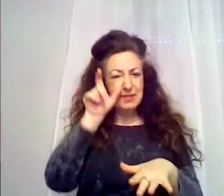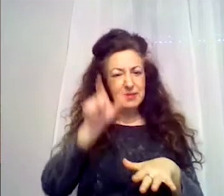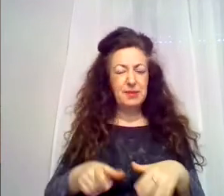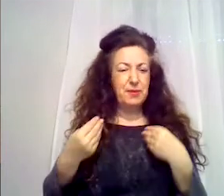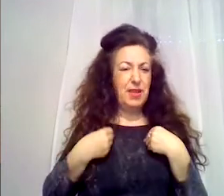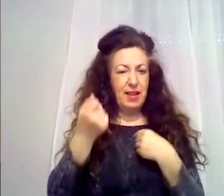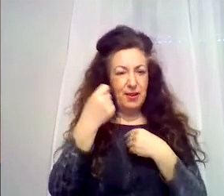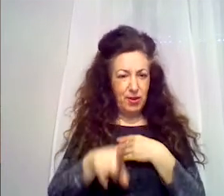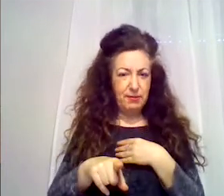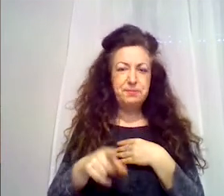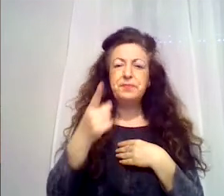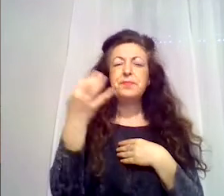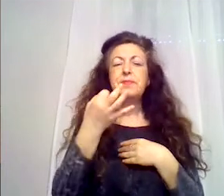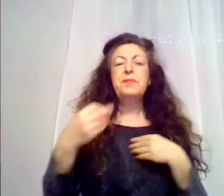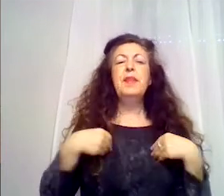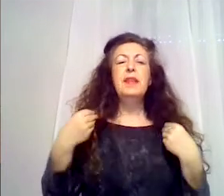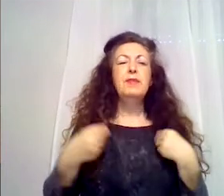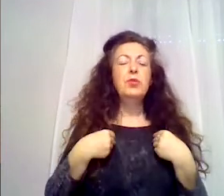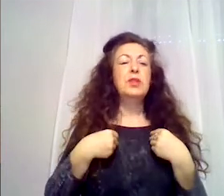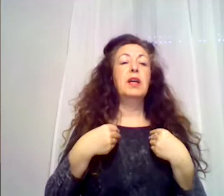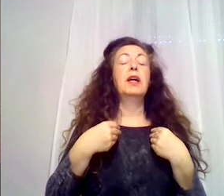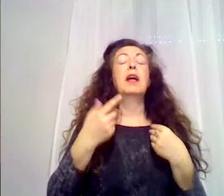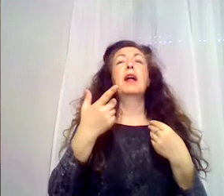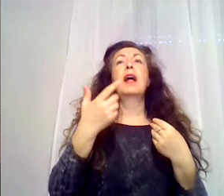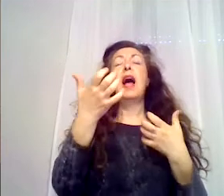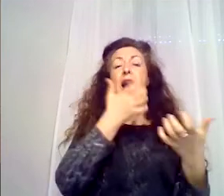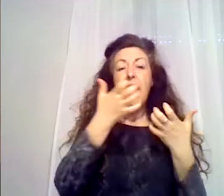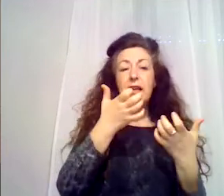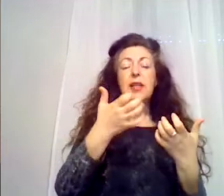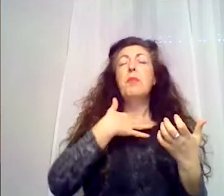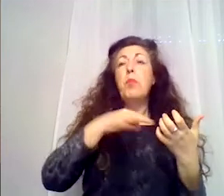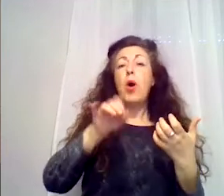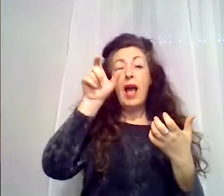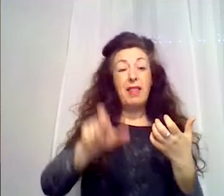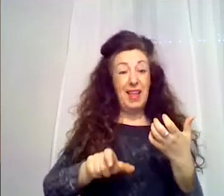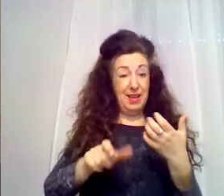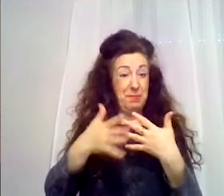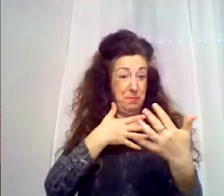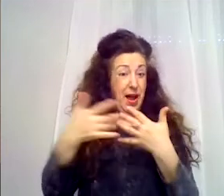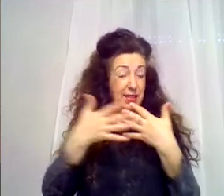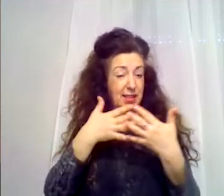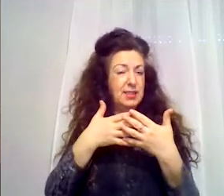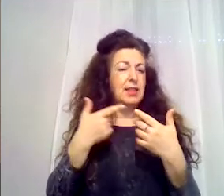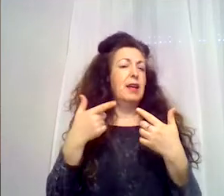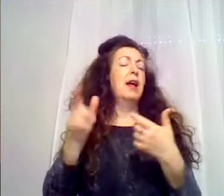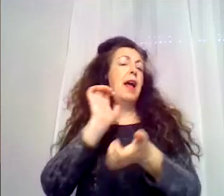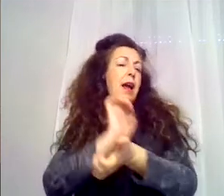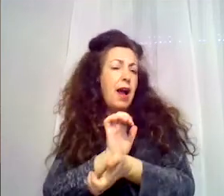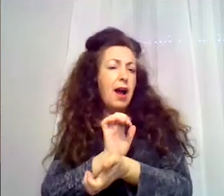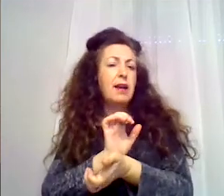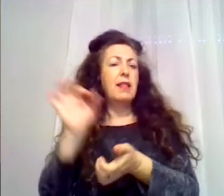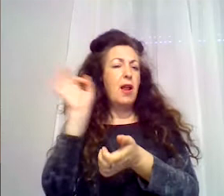obra de arte. Se puede encarcelar, se puede encerrar al artista por sus excesos cometidos,